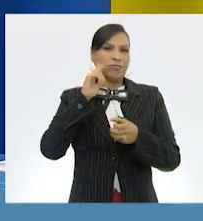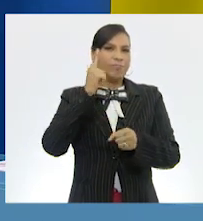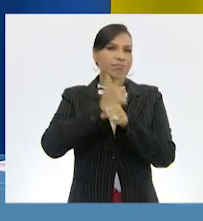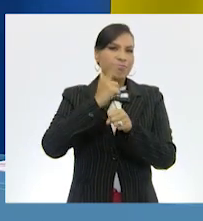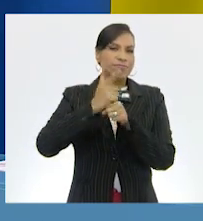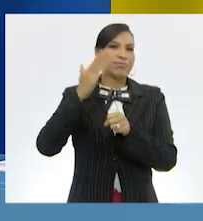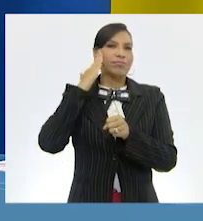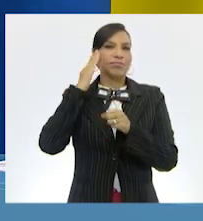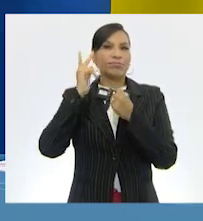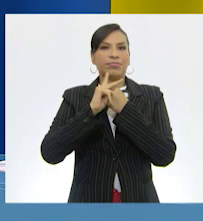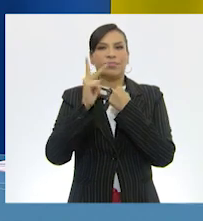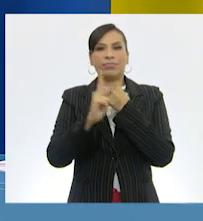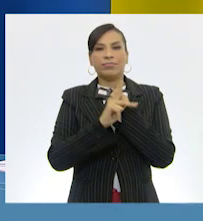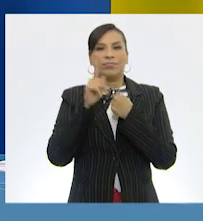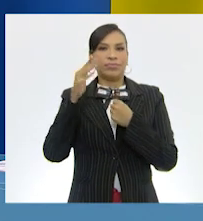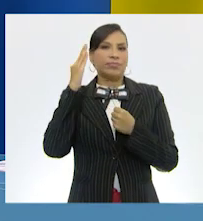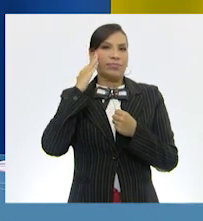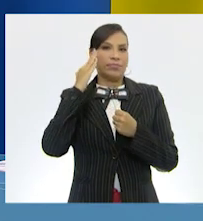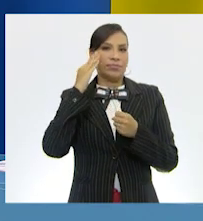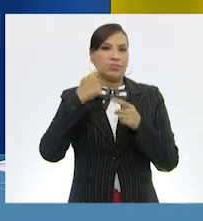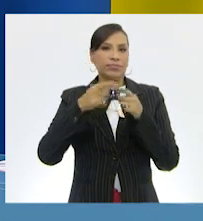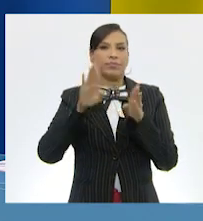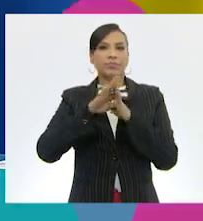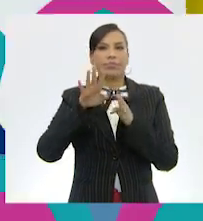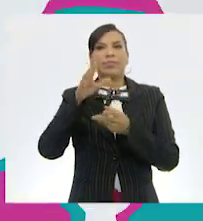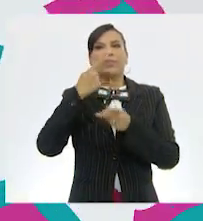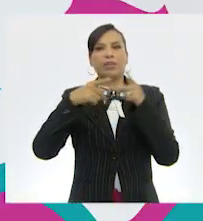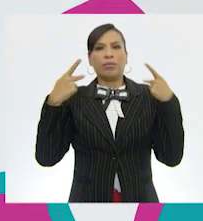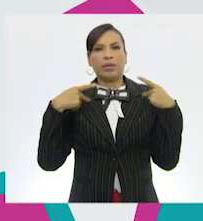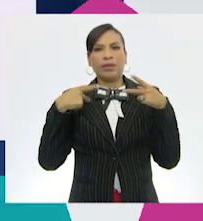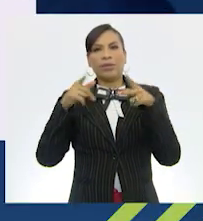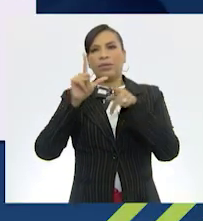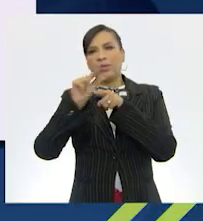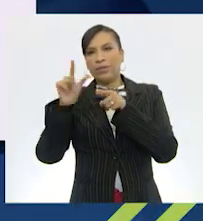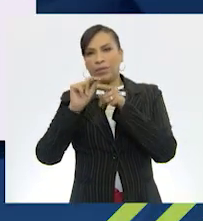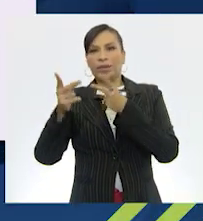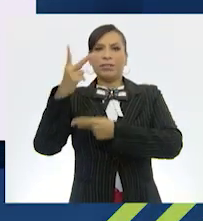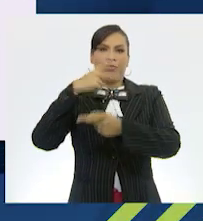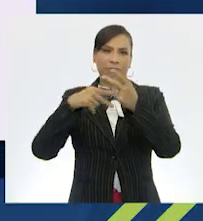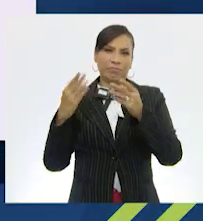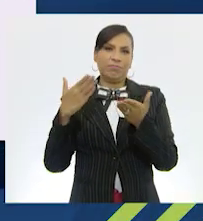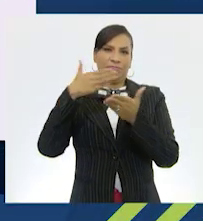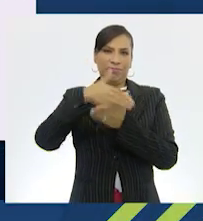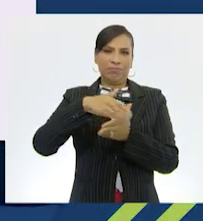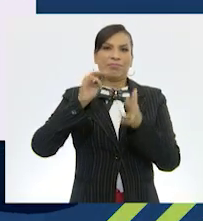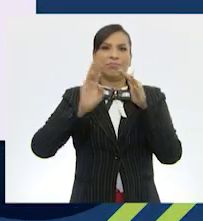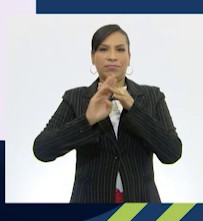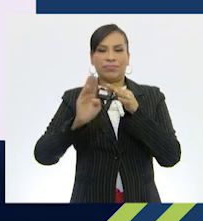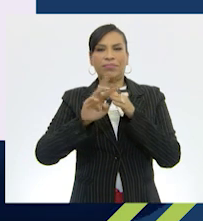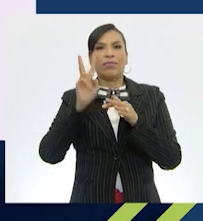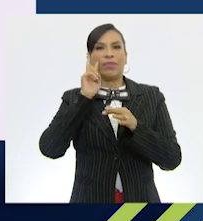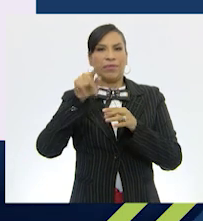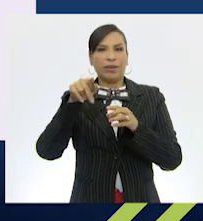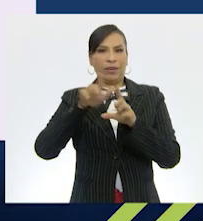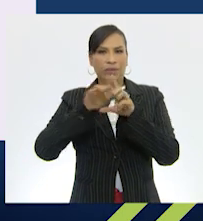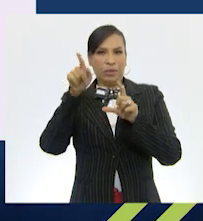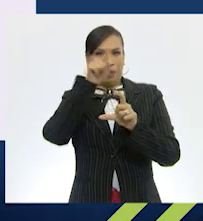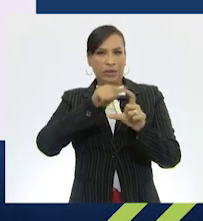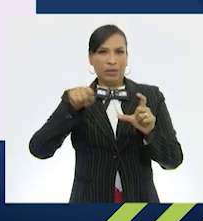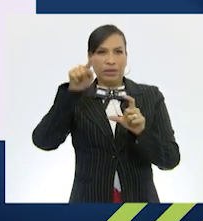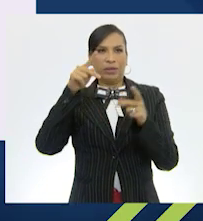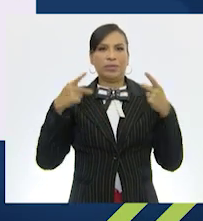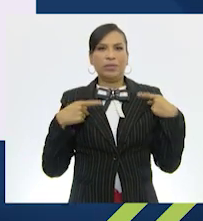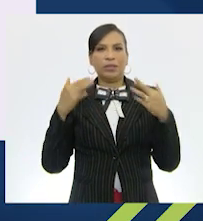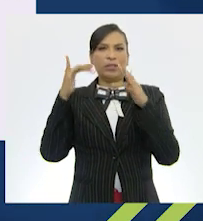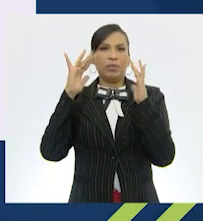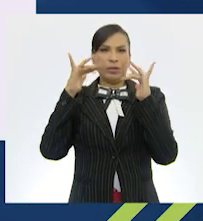principales países expulsores y receptores de migrantes. Como podemos observar en la gráfica, uno de los países receptores